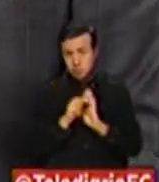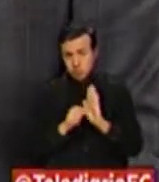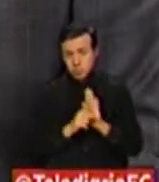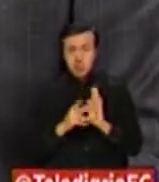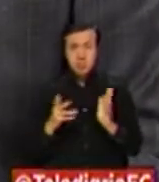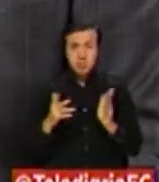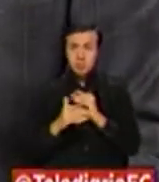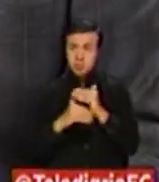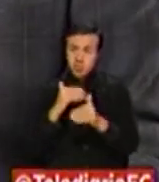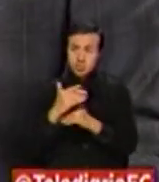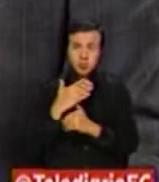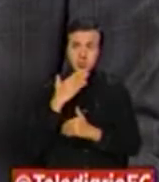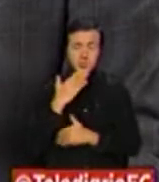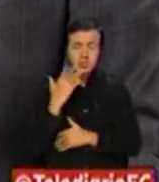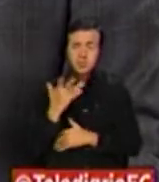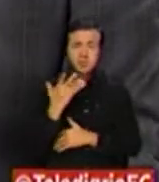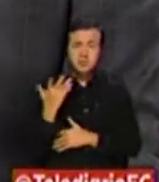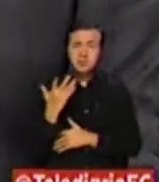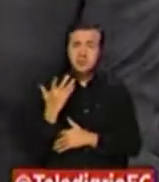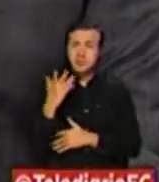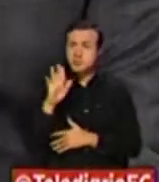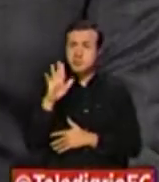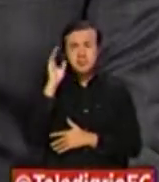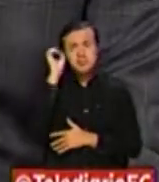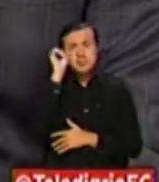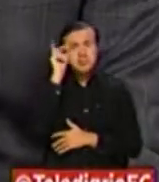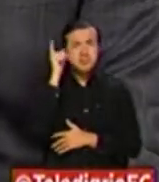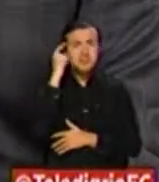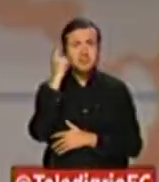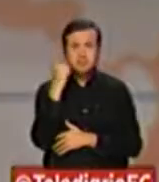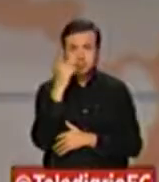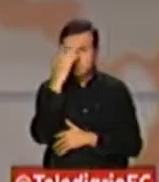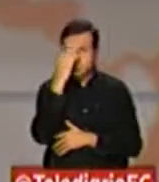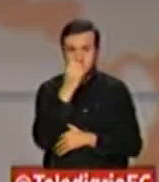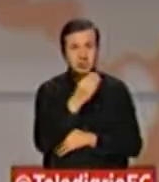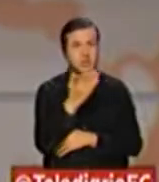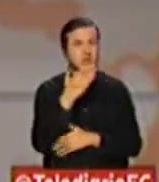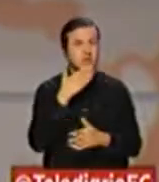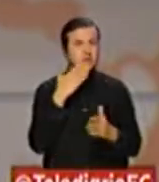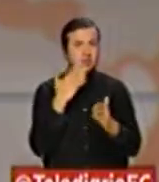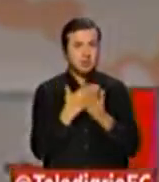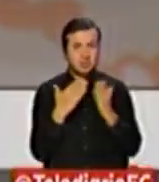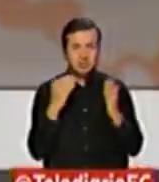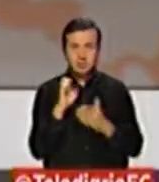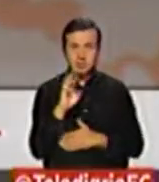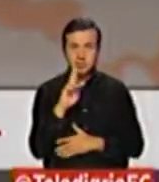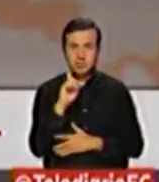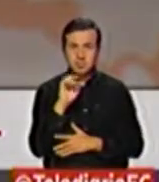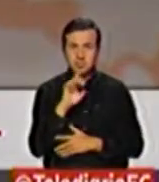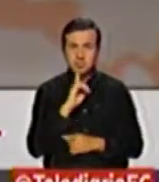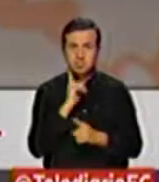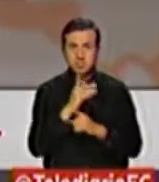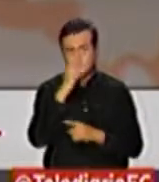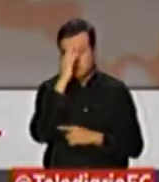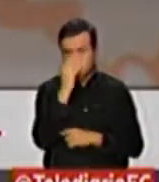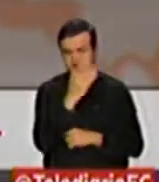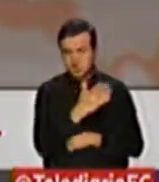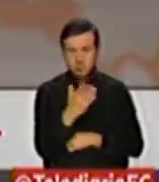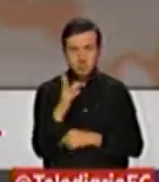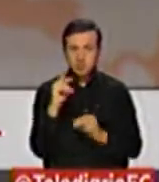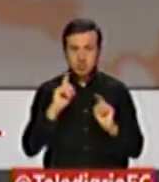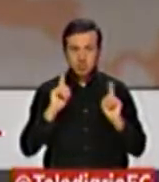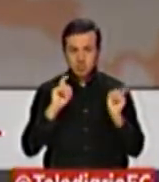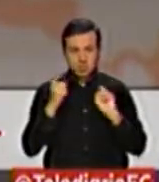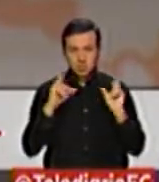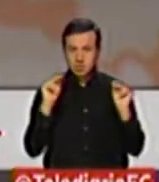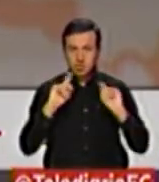modo procedimental? ¿Cuál es su opinión? Buenos días. Muchísimas gracias, Eduardo. Buenos días. Bueno, no tiene